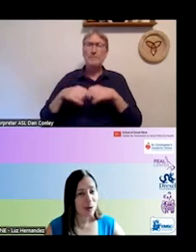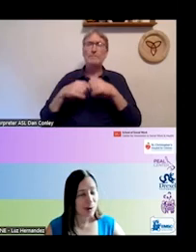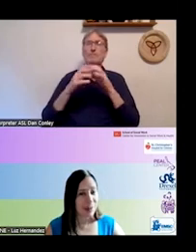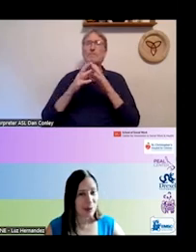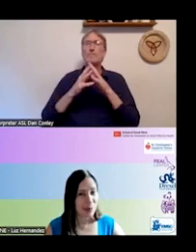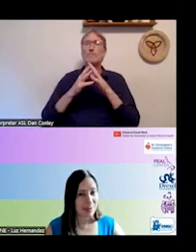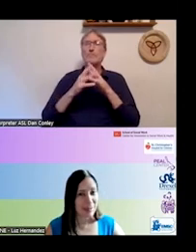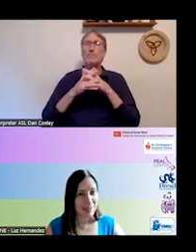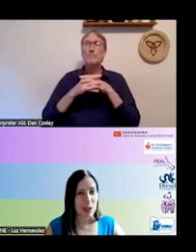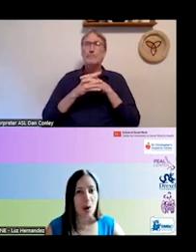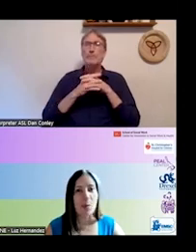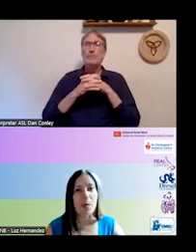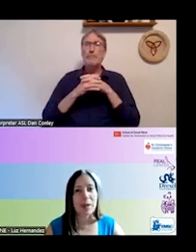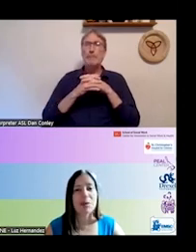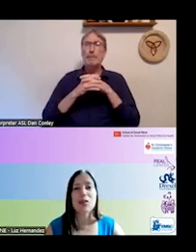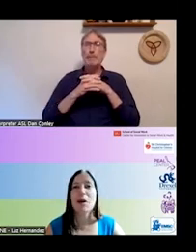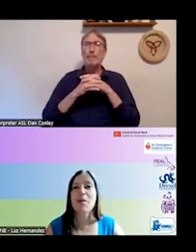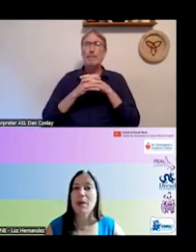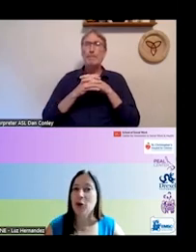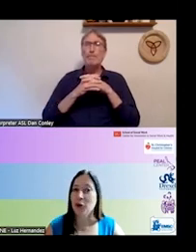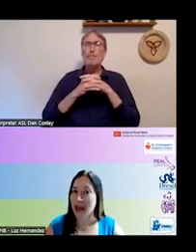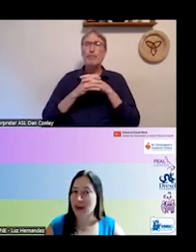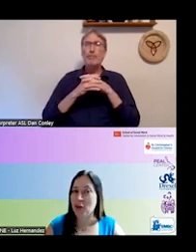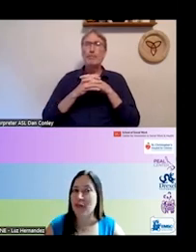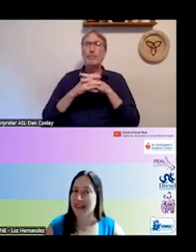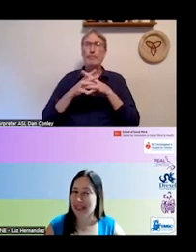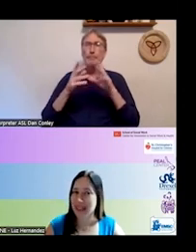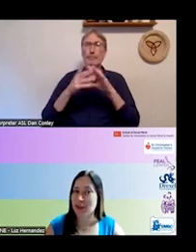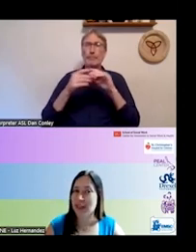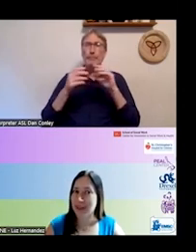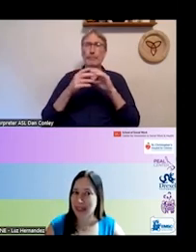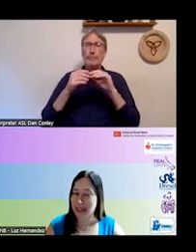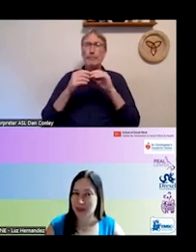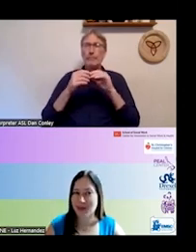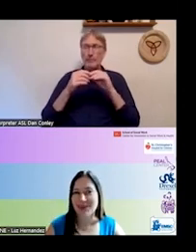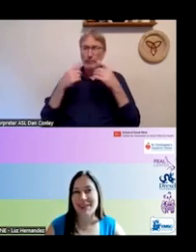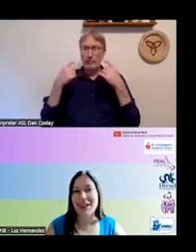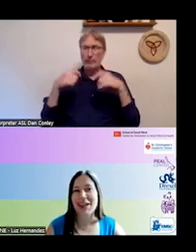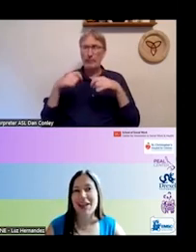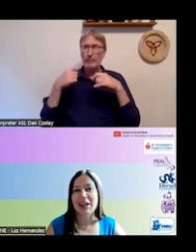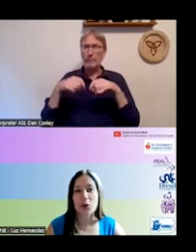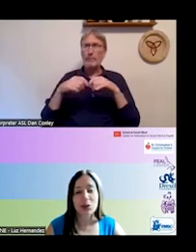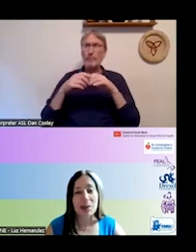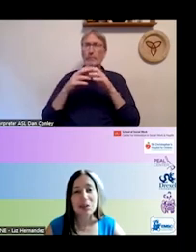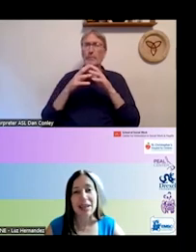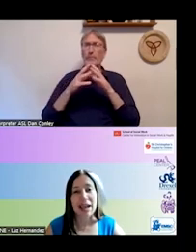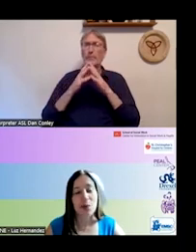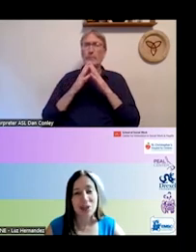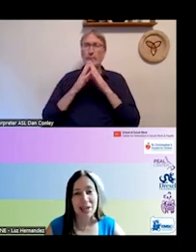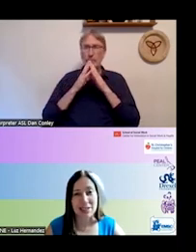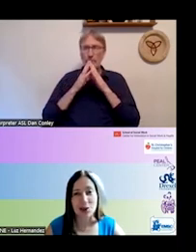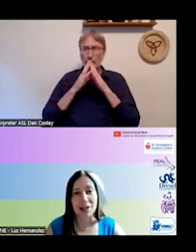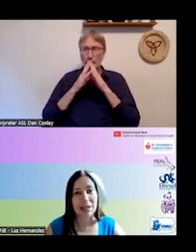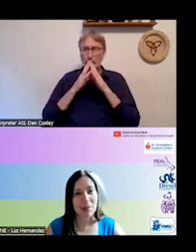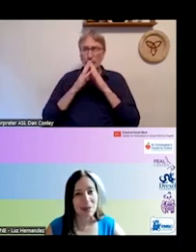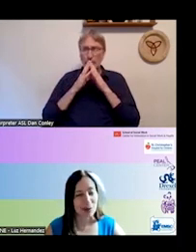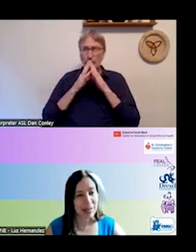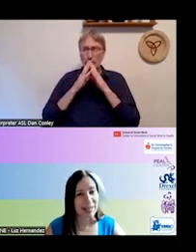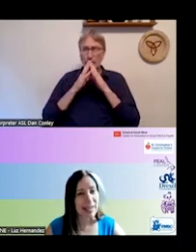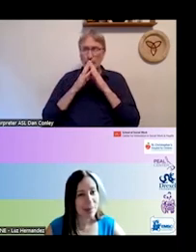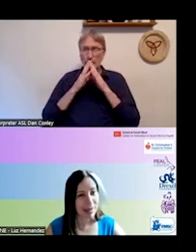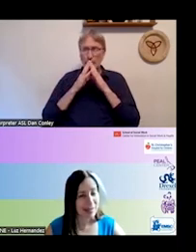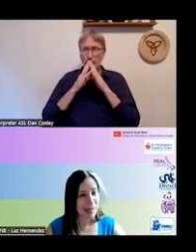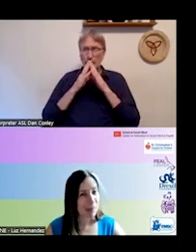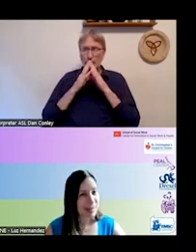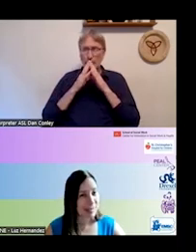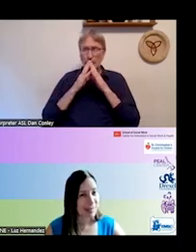como vieron anteriormente, y cómo podemos mejorar o facilitar los servicios. Reconocemos que la comunicación entre el personal